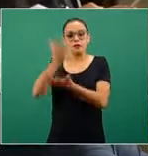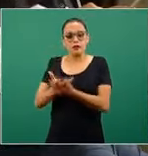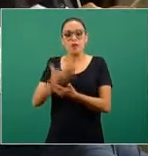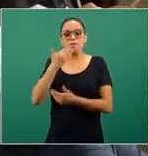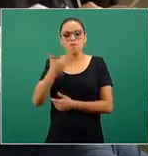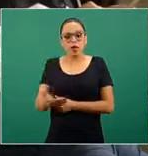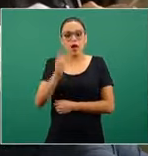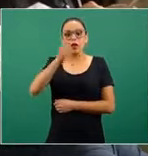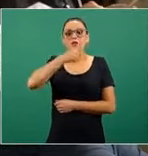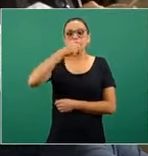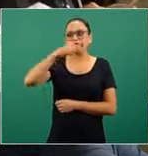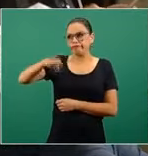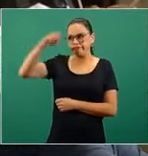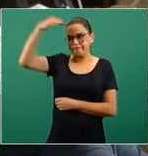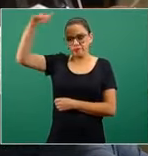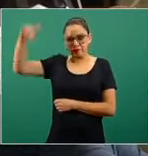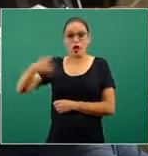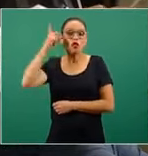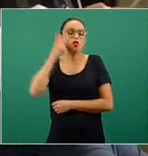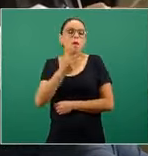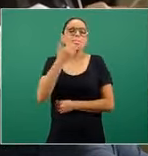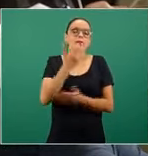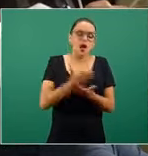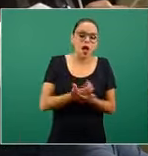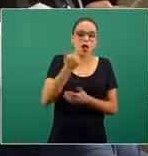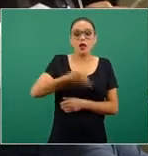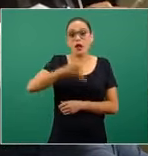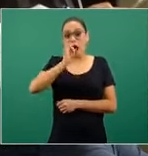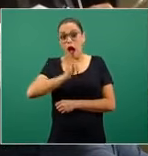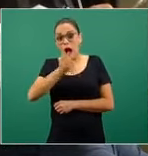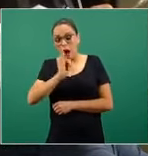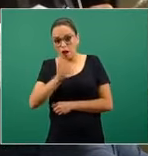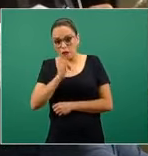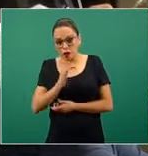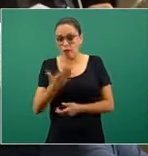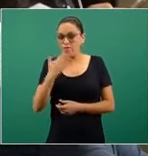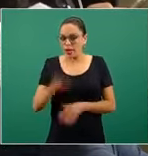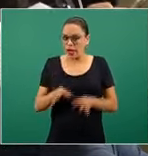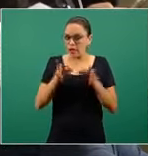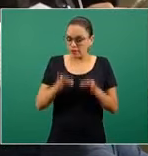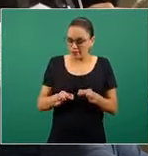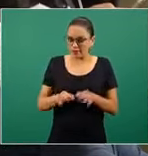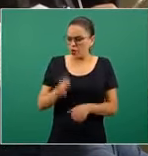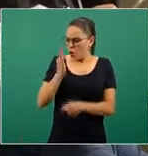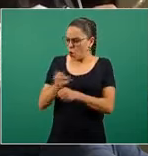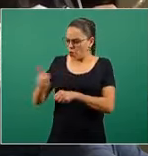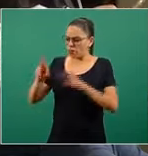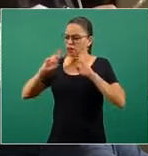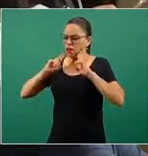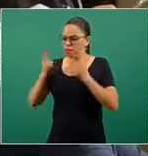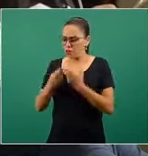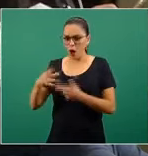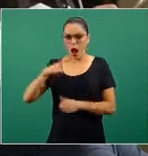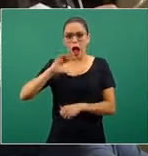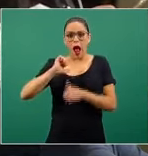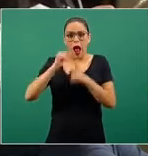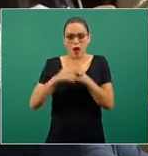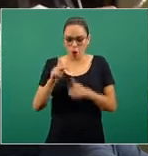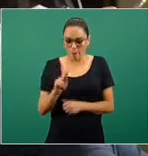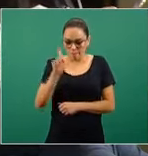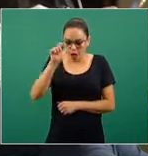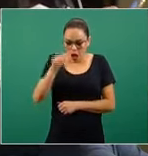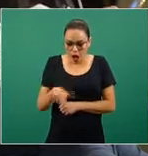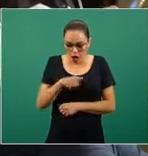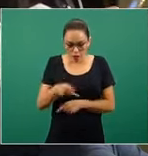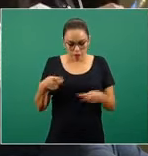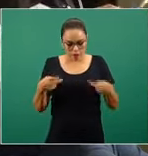hidratados. En este grupo o en la reunión que acaban de tener, ¿planearon o hicieron alguna estrategia para evitar estas largas